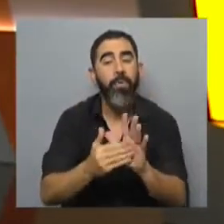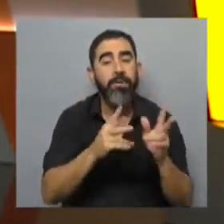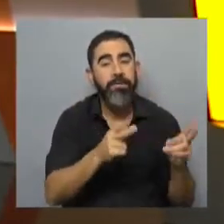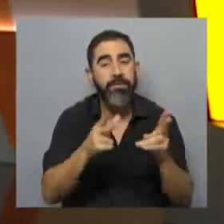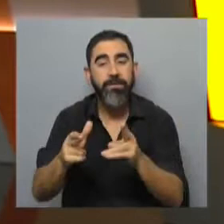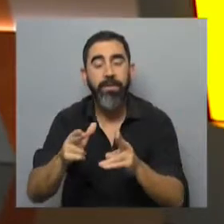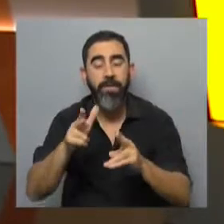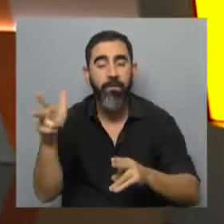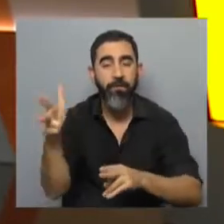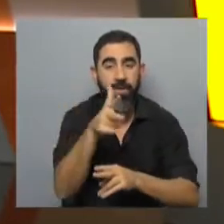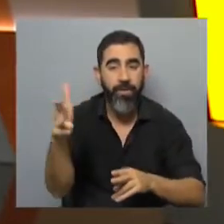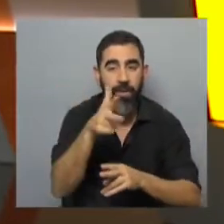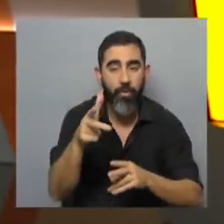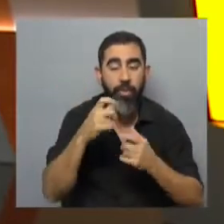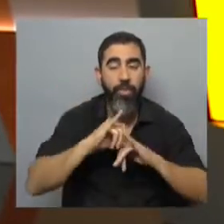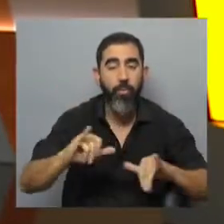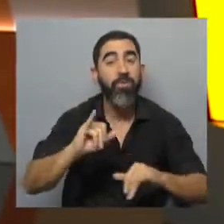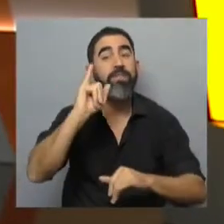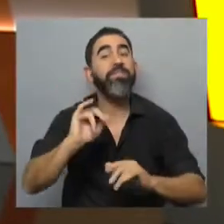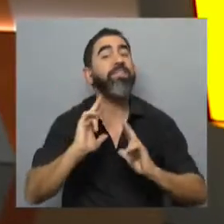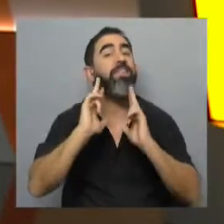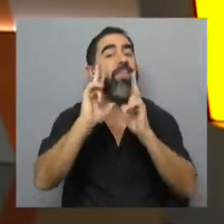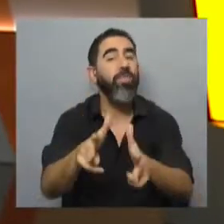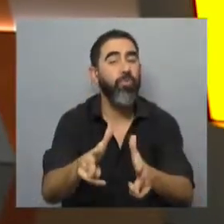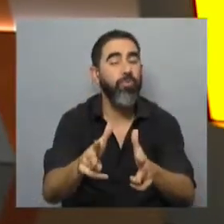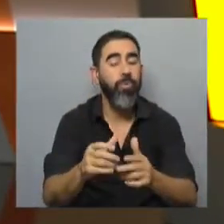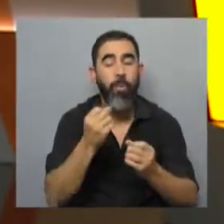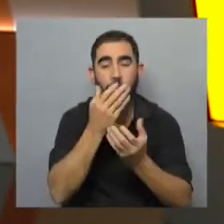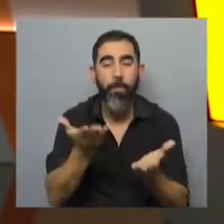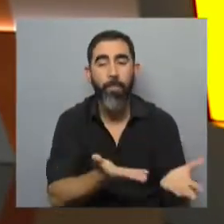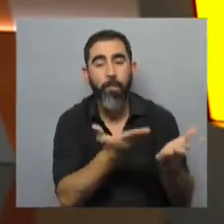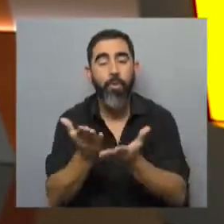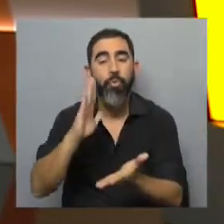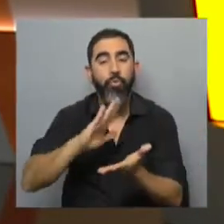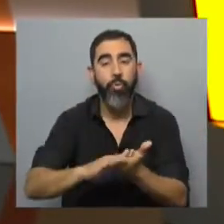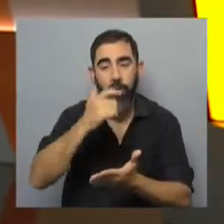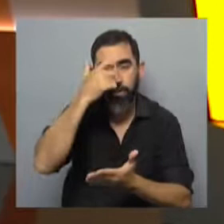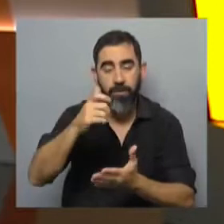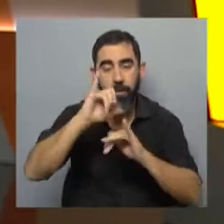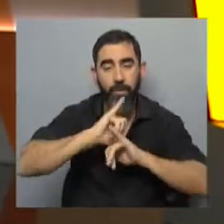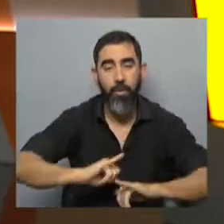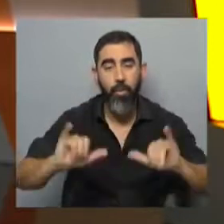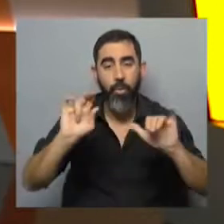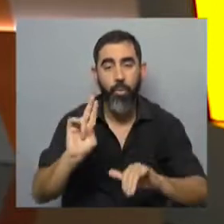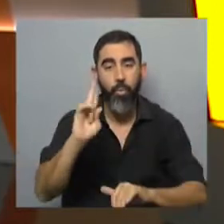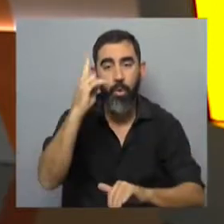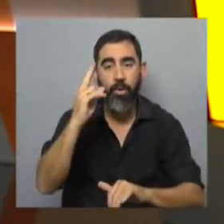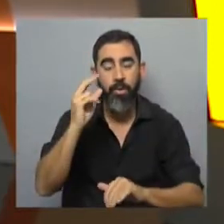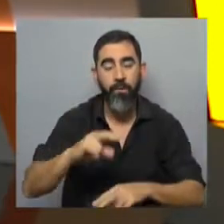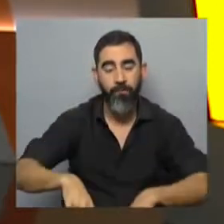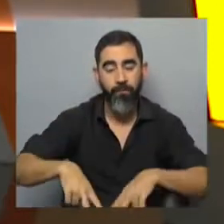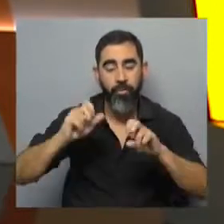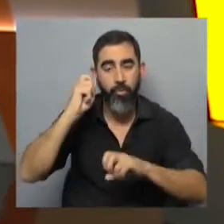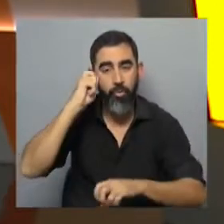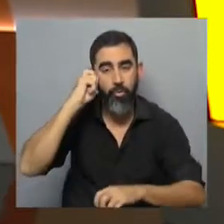de divulgación Y si te digo. Bienvenidas y bienvenidos a Sobre Ciencia, divulgando el Uruguay de la